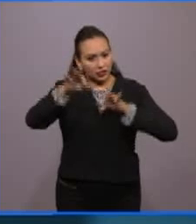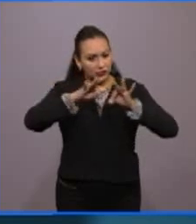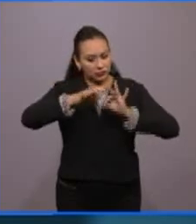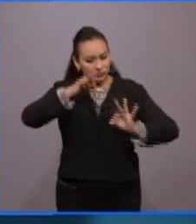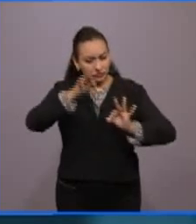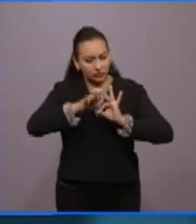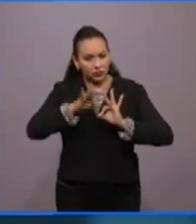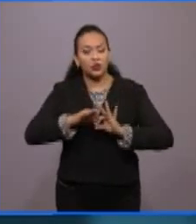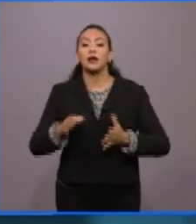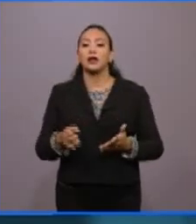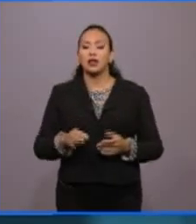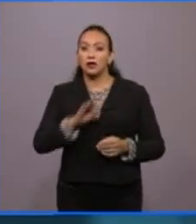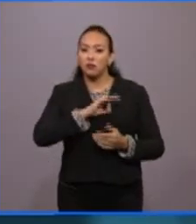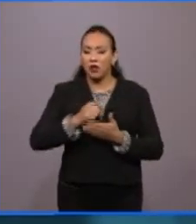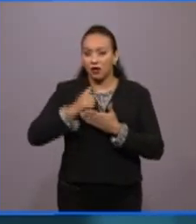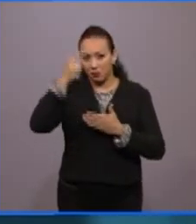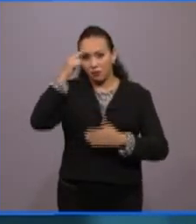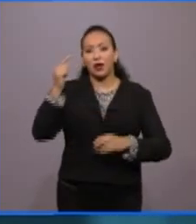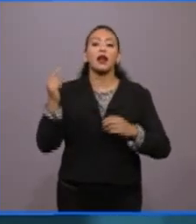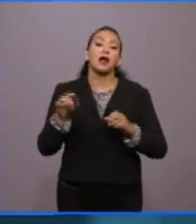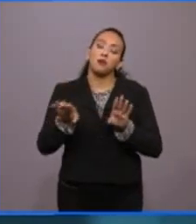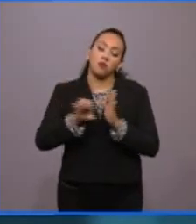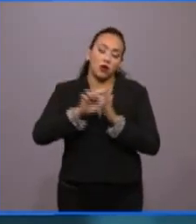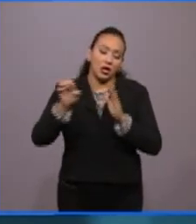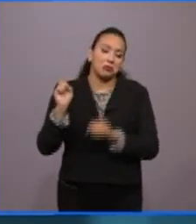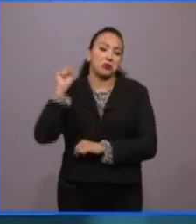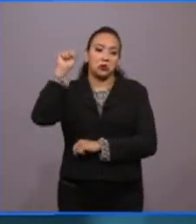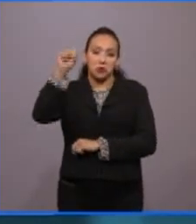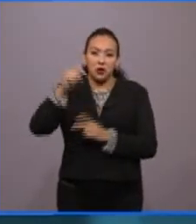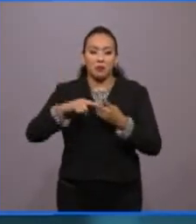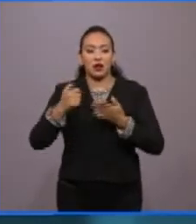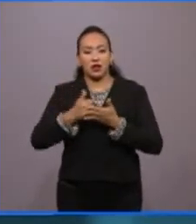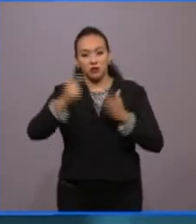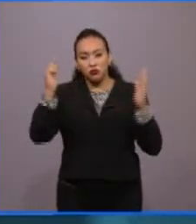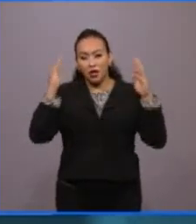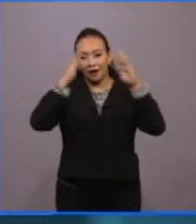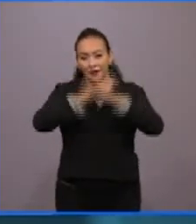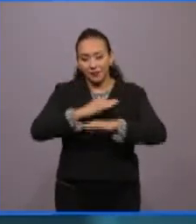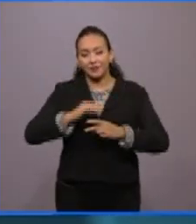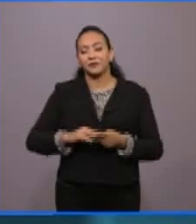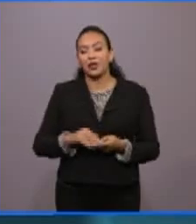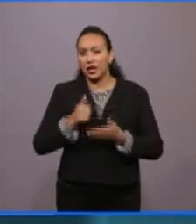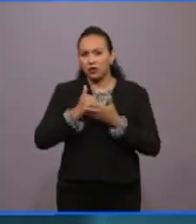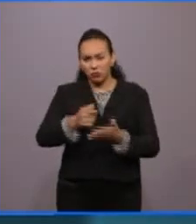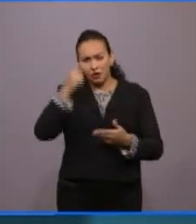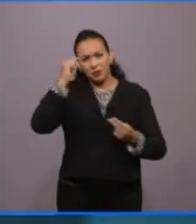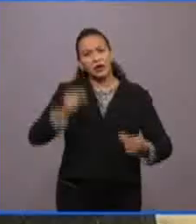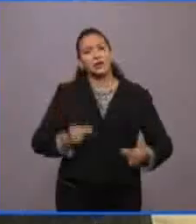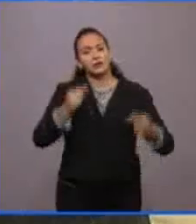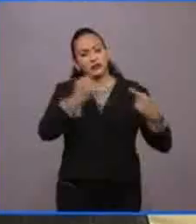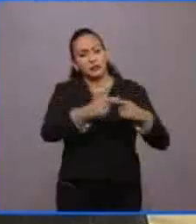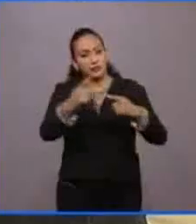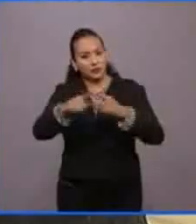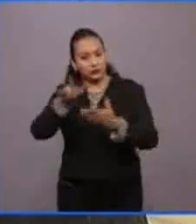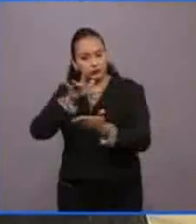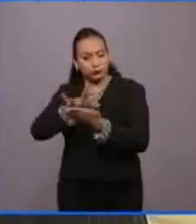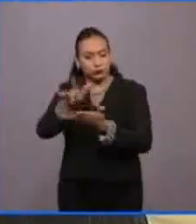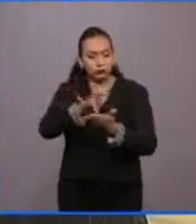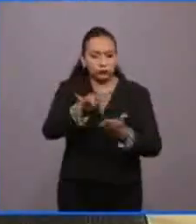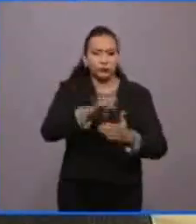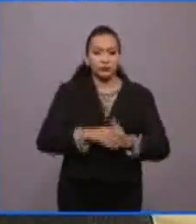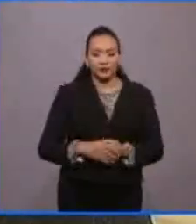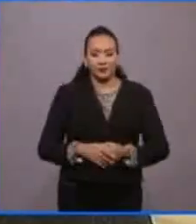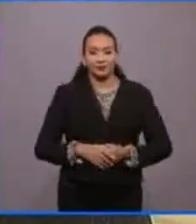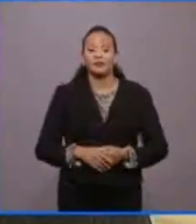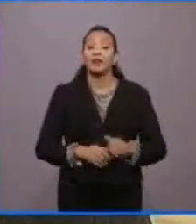como visitador, conciliador o síndico, además de difundir la cultura concursal y apoyar a los órganos jurisdiccionales